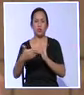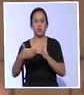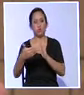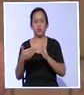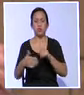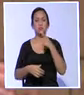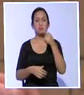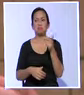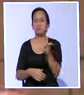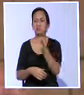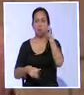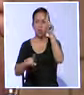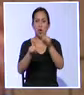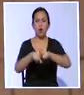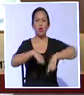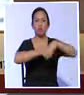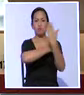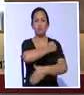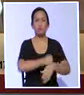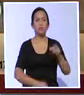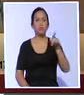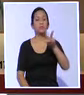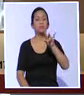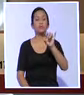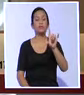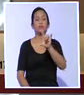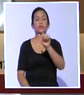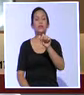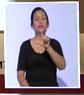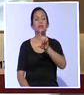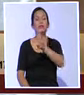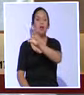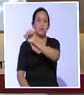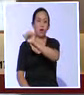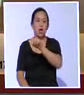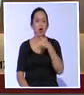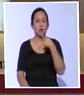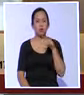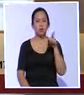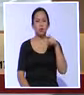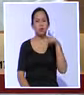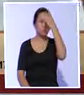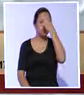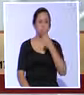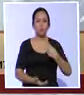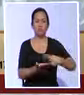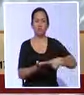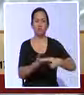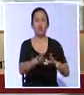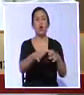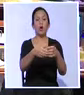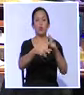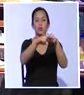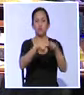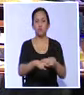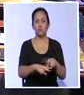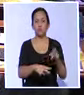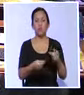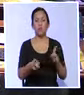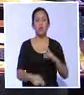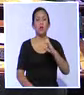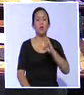censura a carlos pólit lira villalba justificó la decisión en base a las pruebas analizadas por la comisión de fiscalización mientras que